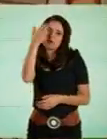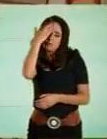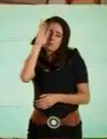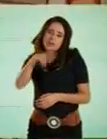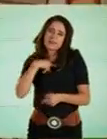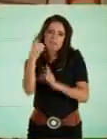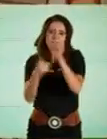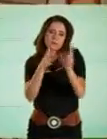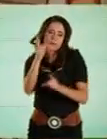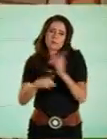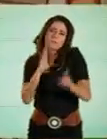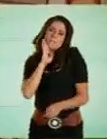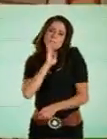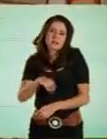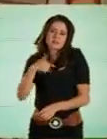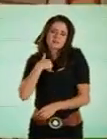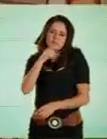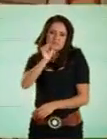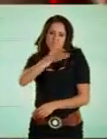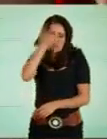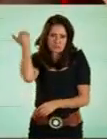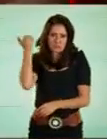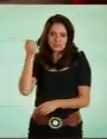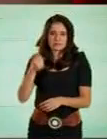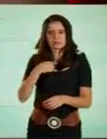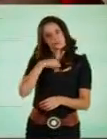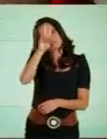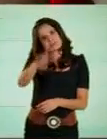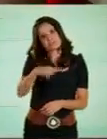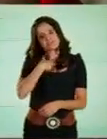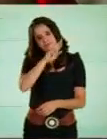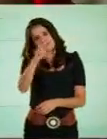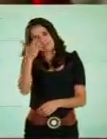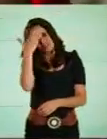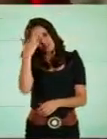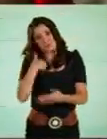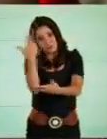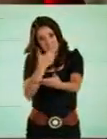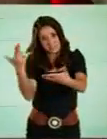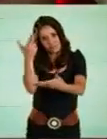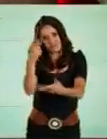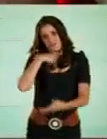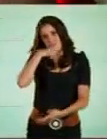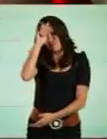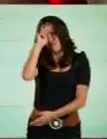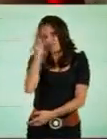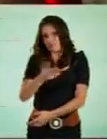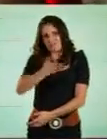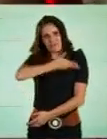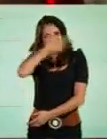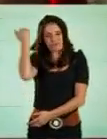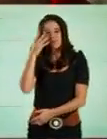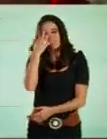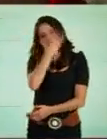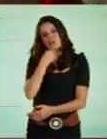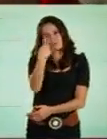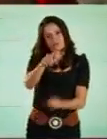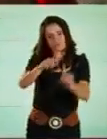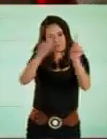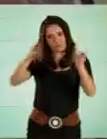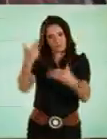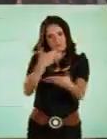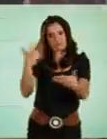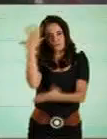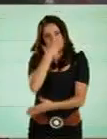Reconozco que en los deportes soy malísima. Bueno, yo reconozco que dibujando soy peor. Está muy bonito tu